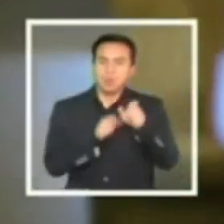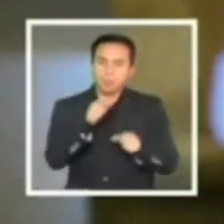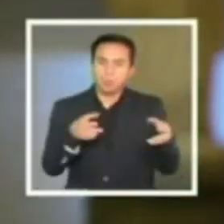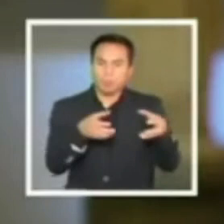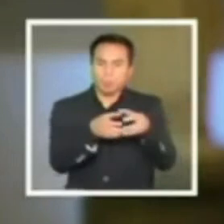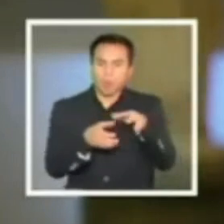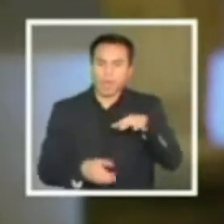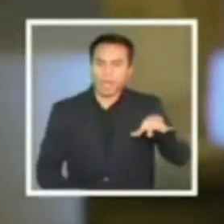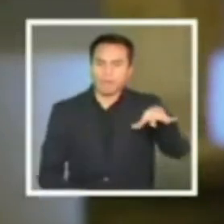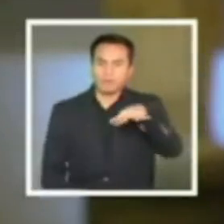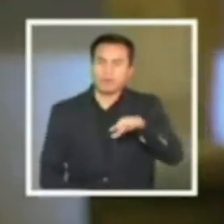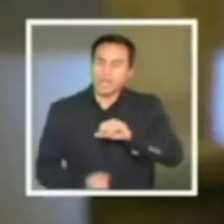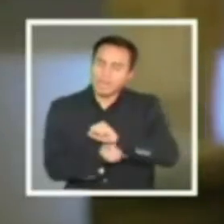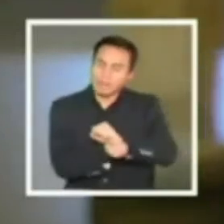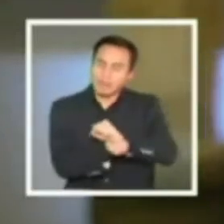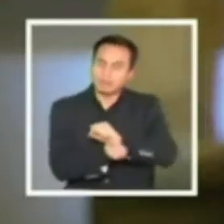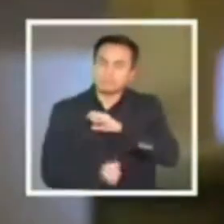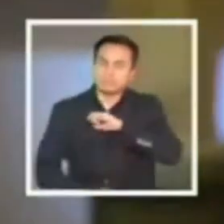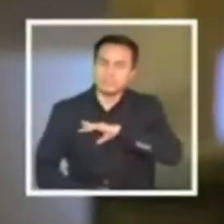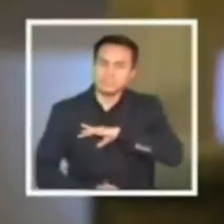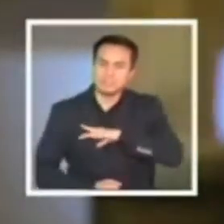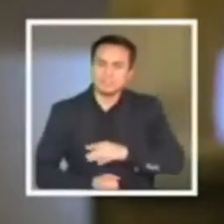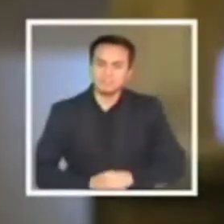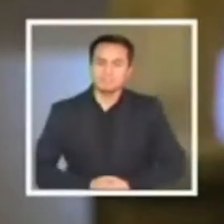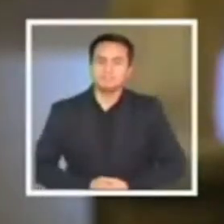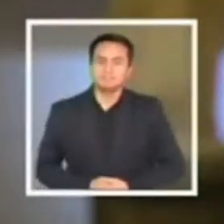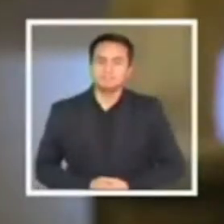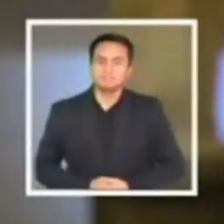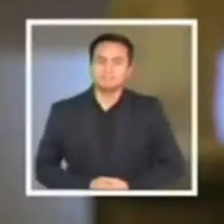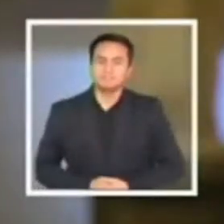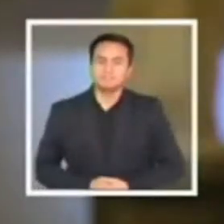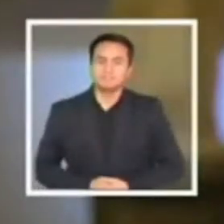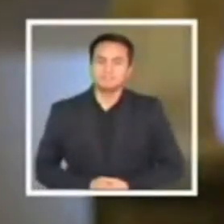pueblo hermano de Chile,